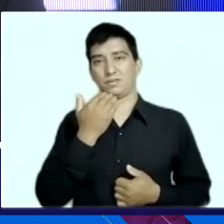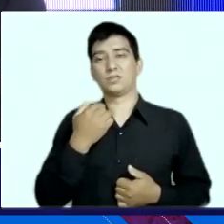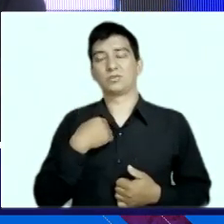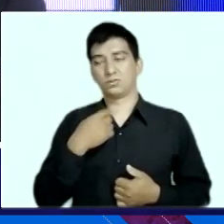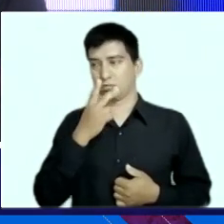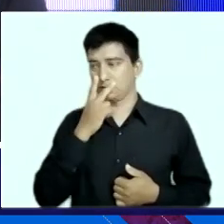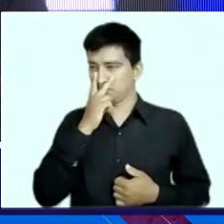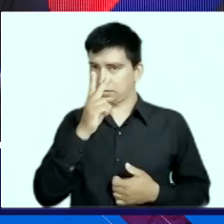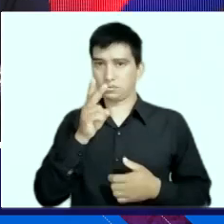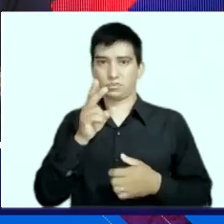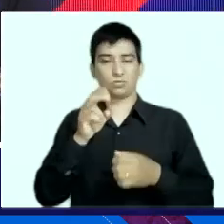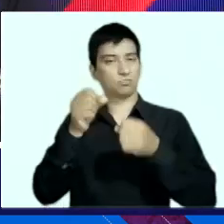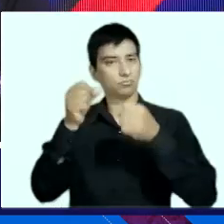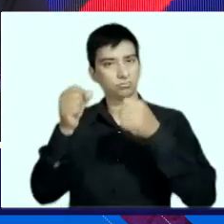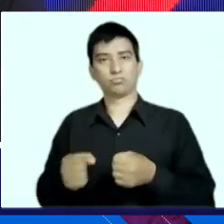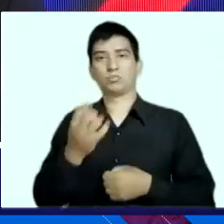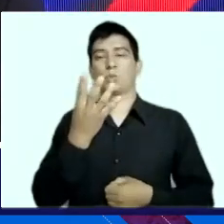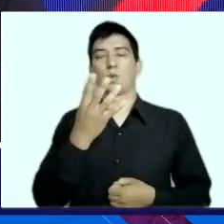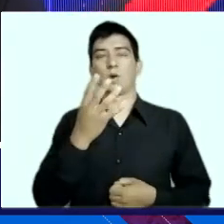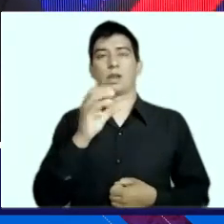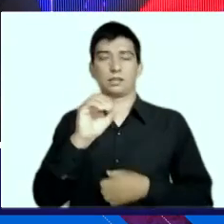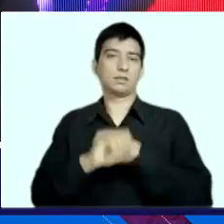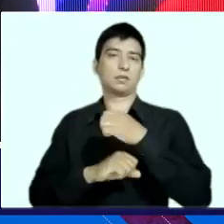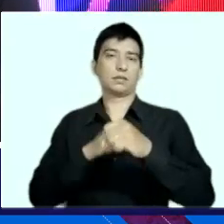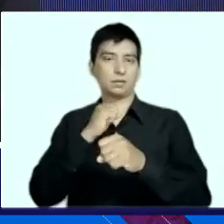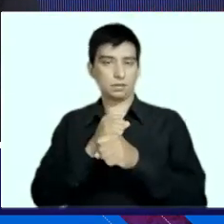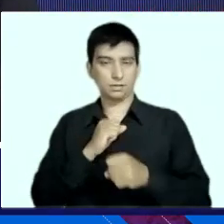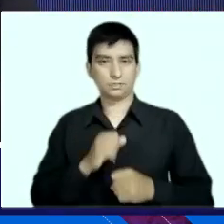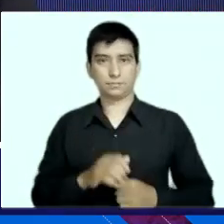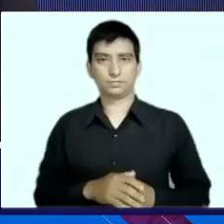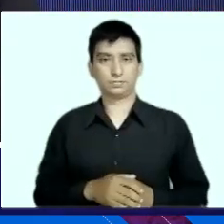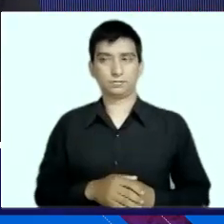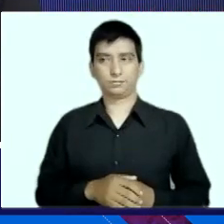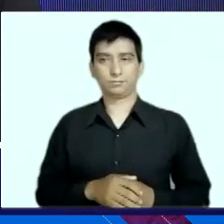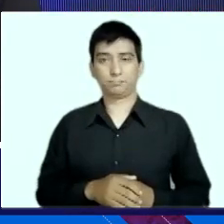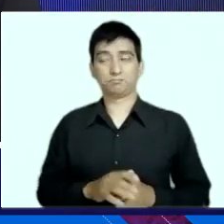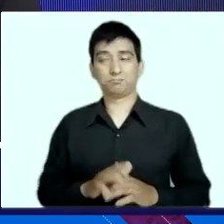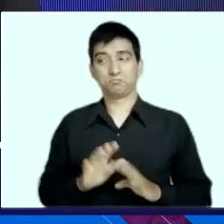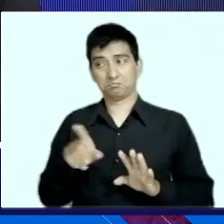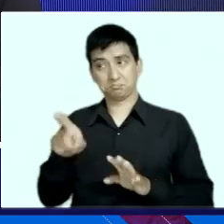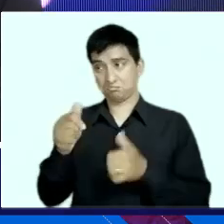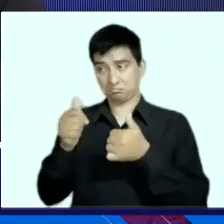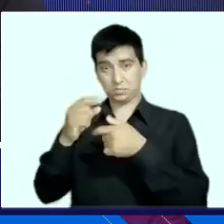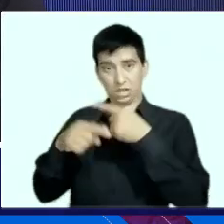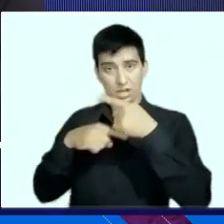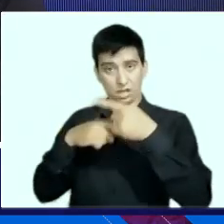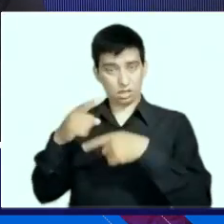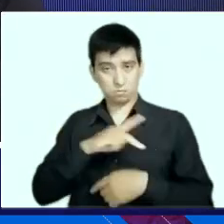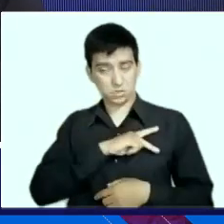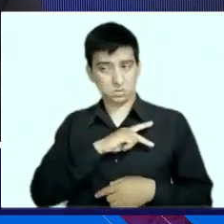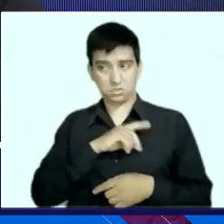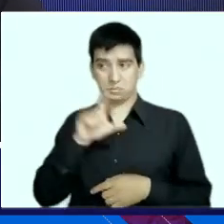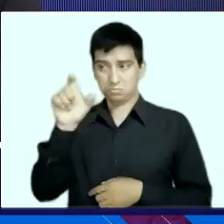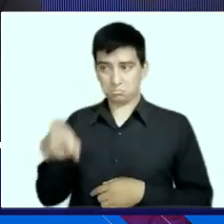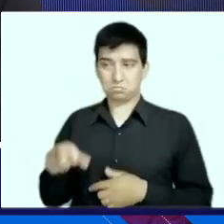Sí, categoría. 40 claro. años. Yo sé que me puede tocar el corazón su testimonio y celebro su cambio en lo personal, pero él